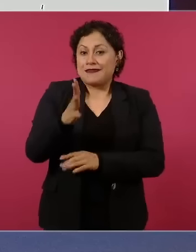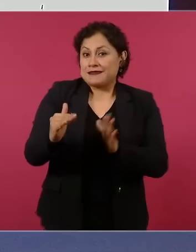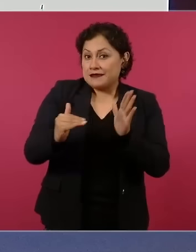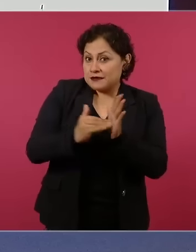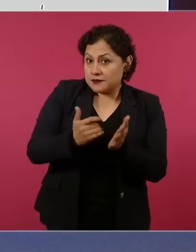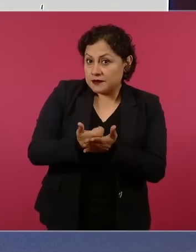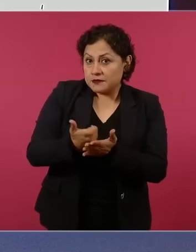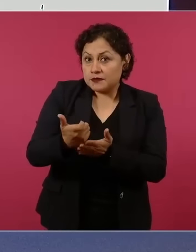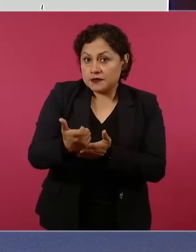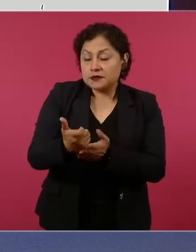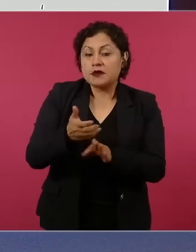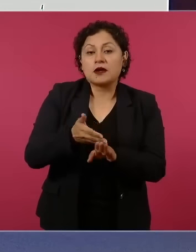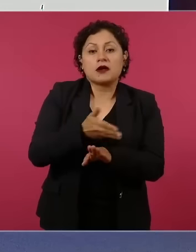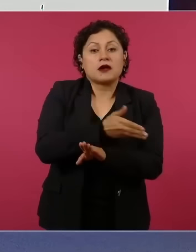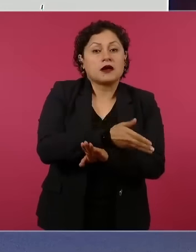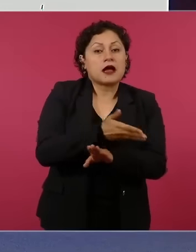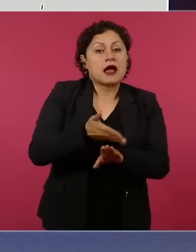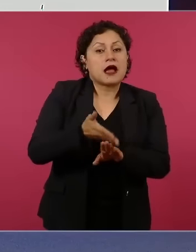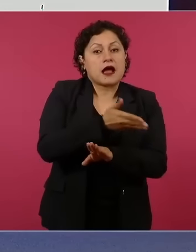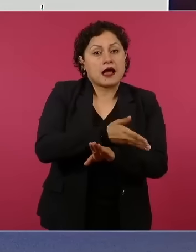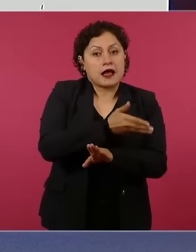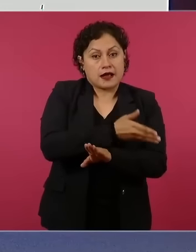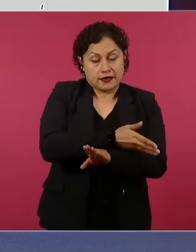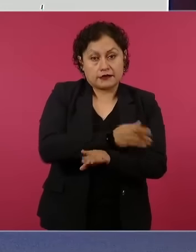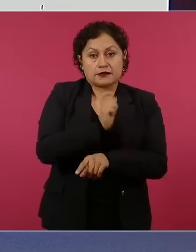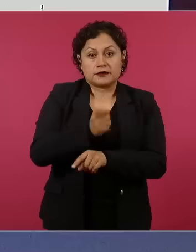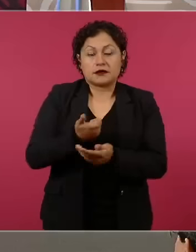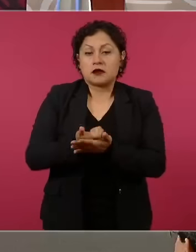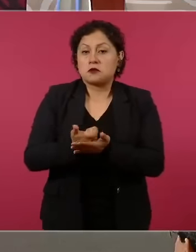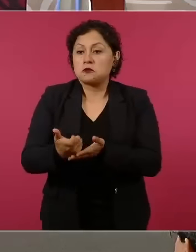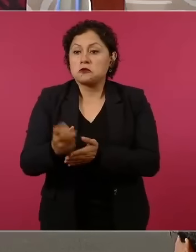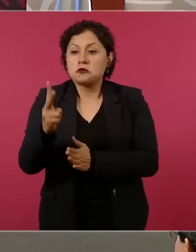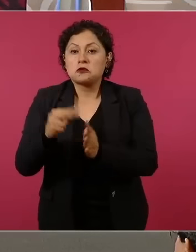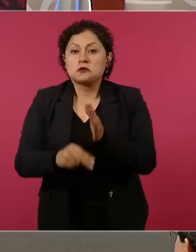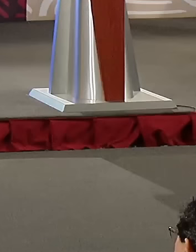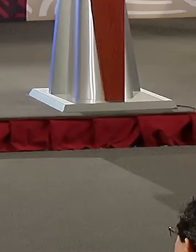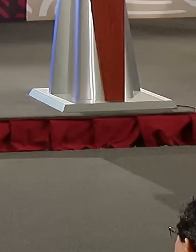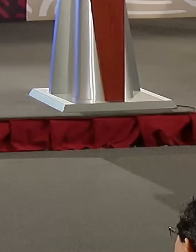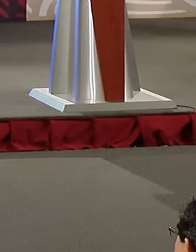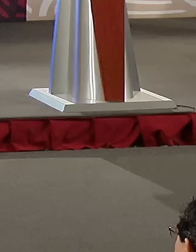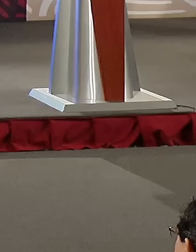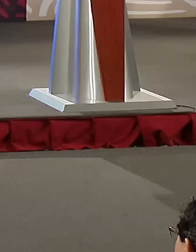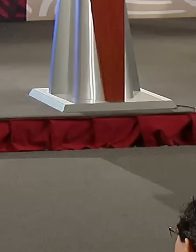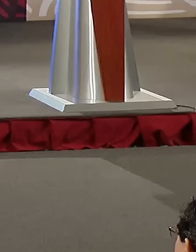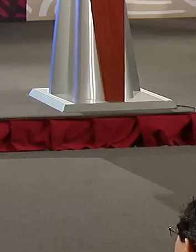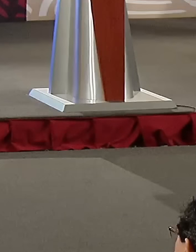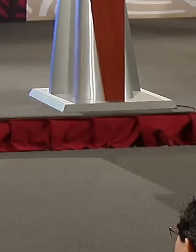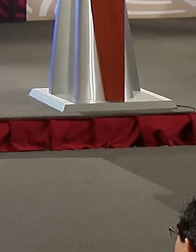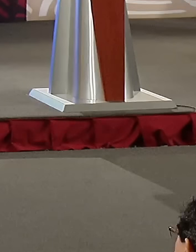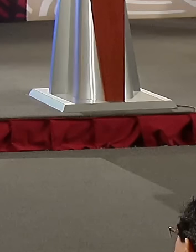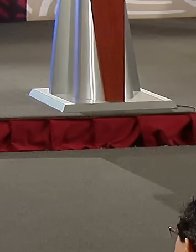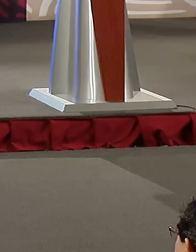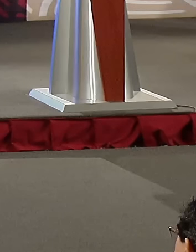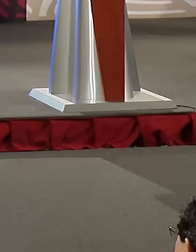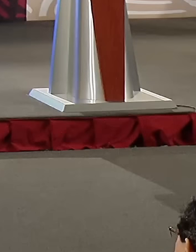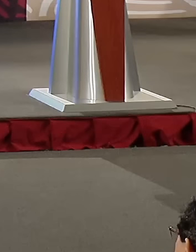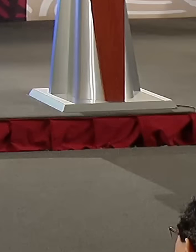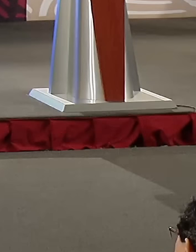del 2020 se iba a jubilar con 2,700, ahora se jubilaría